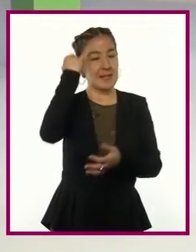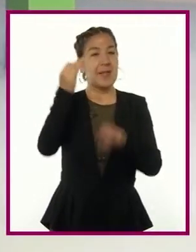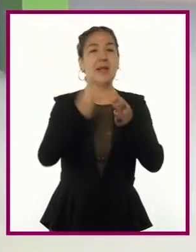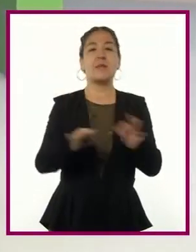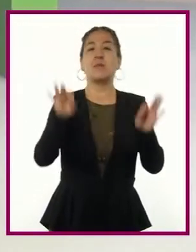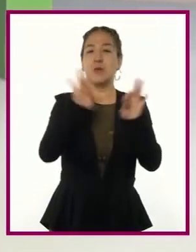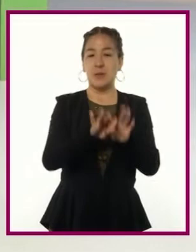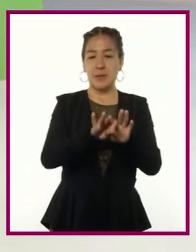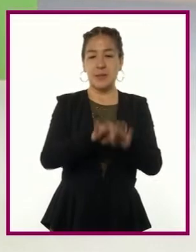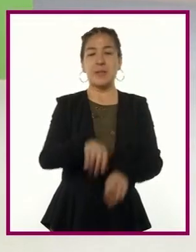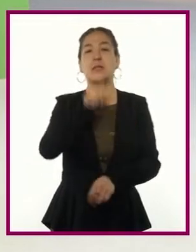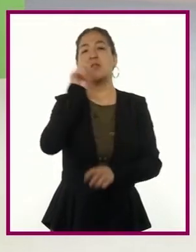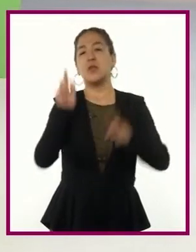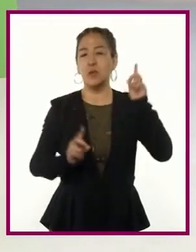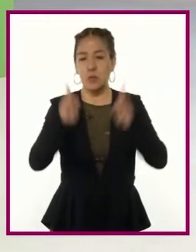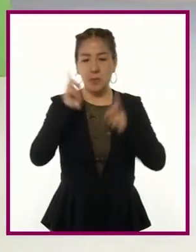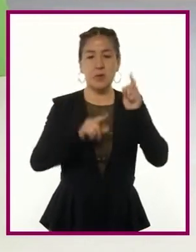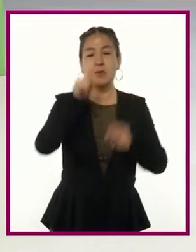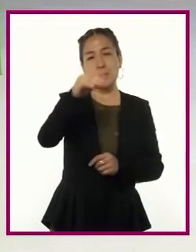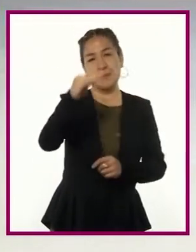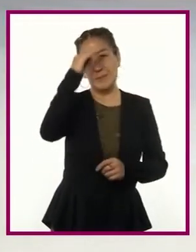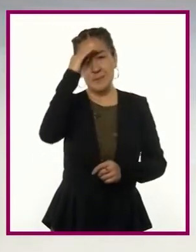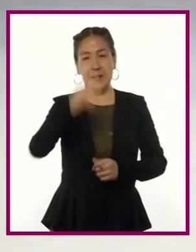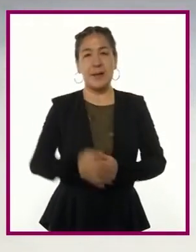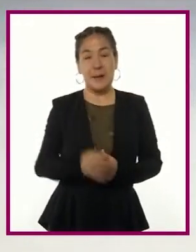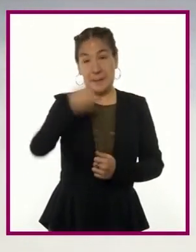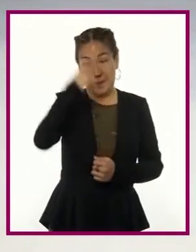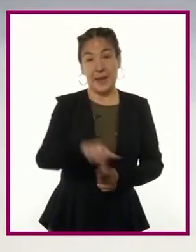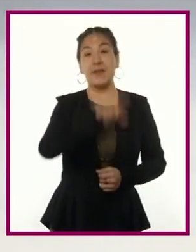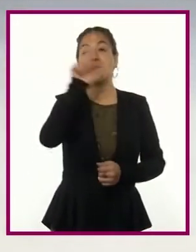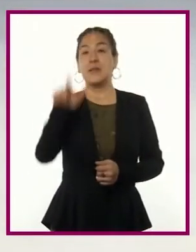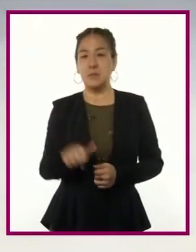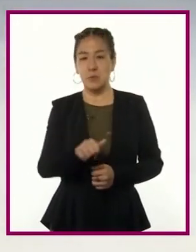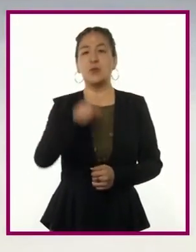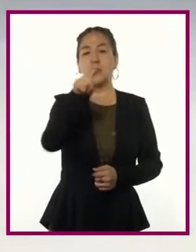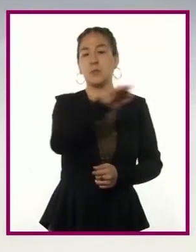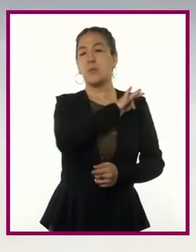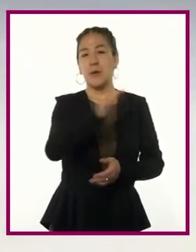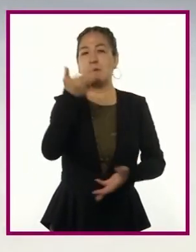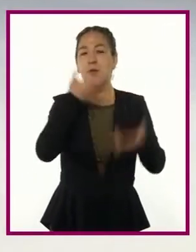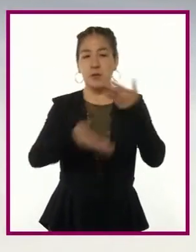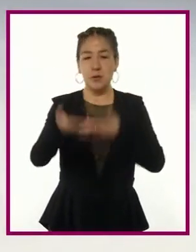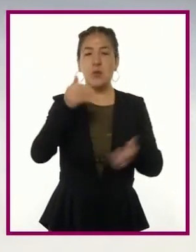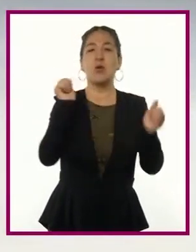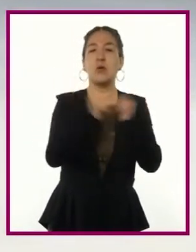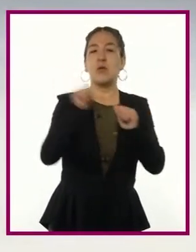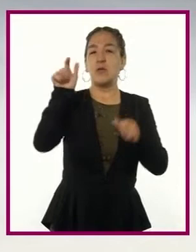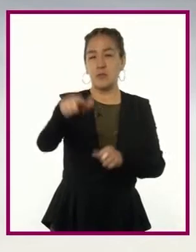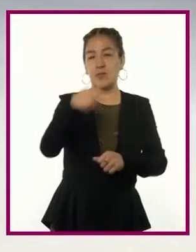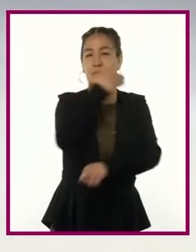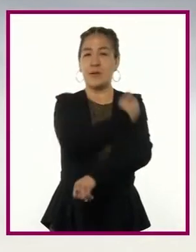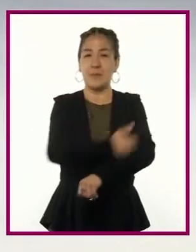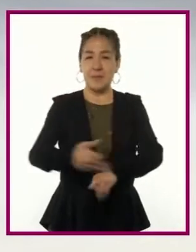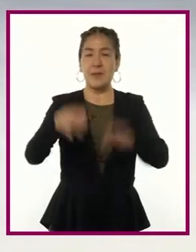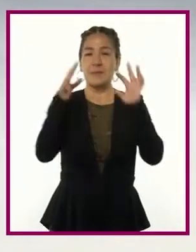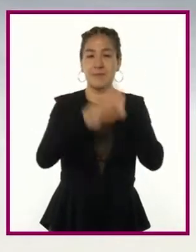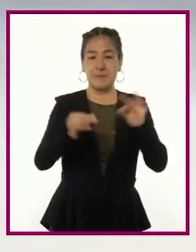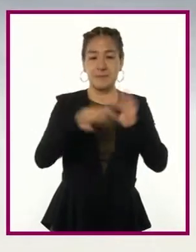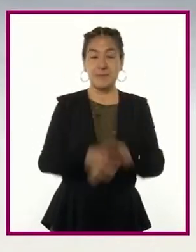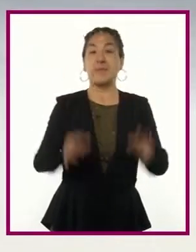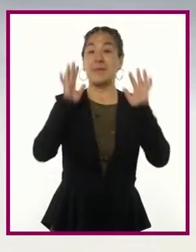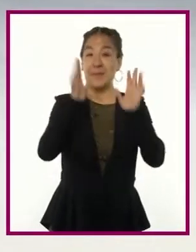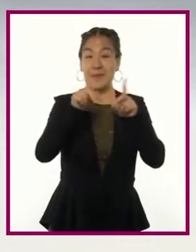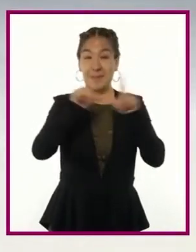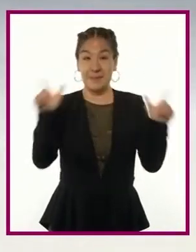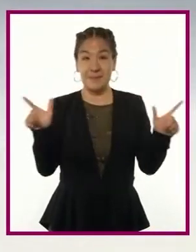principales, así como dudas y reflexiones, para que posteriormente puedan compartir sus avances con su familia. Si ya están